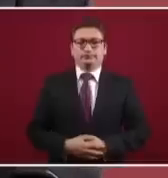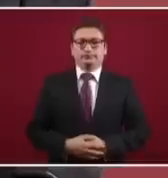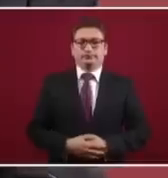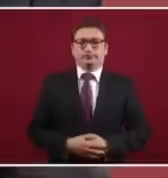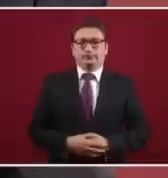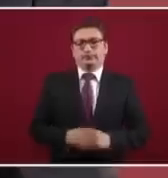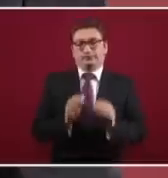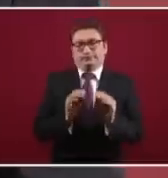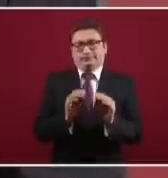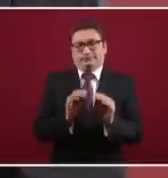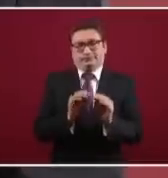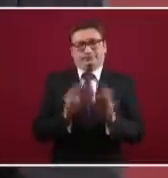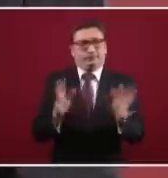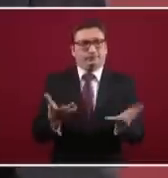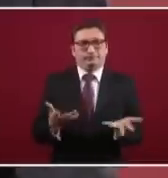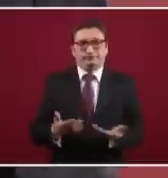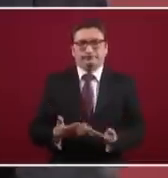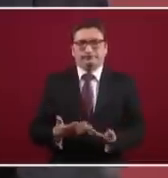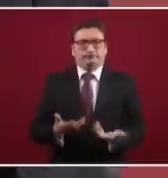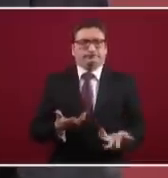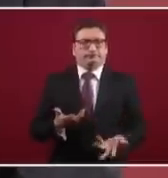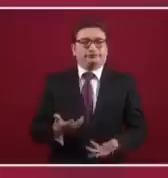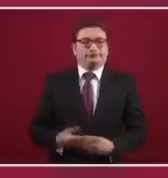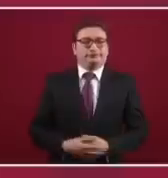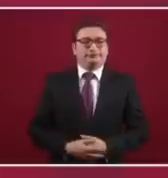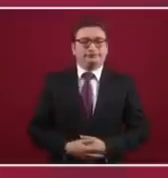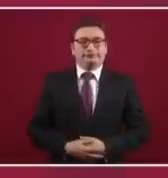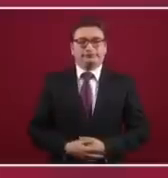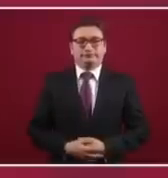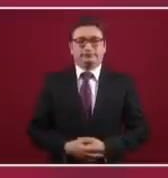Desde luego, pues